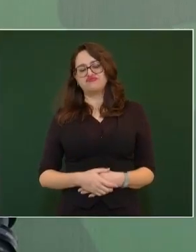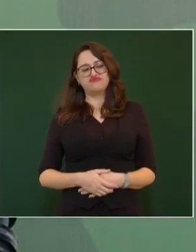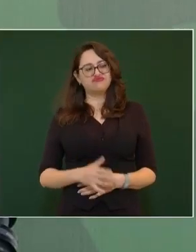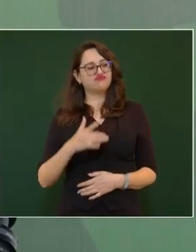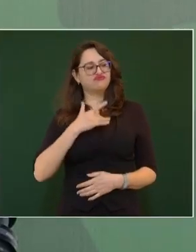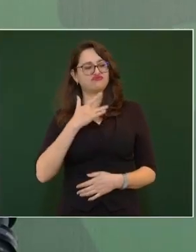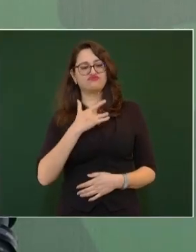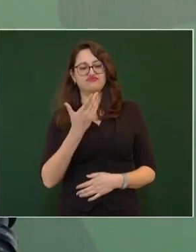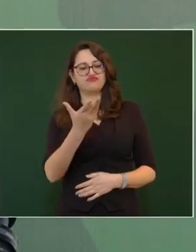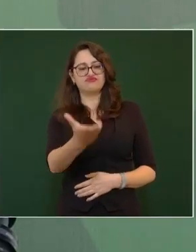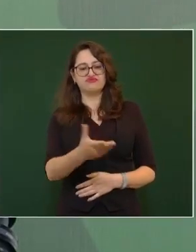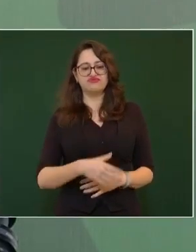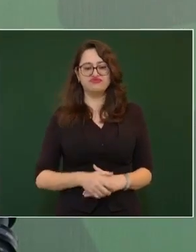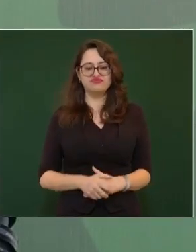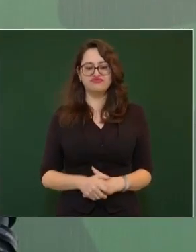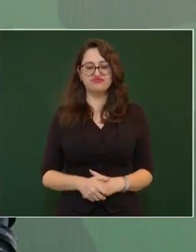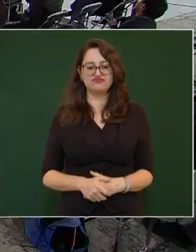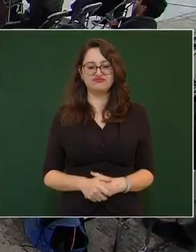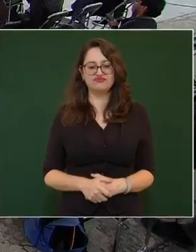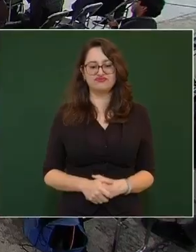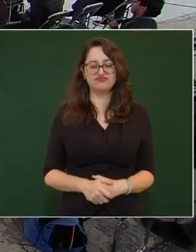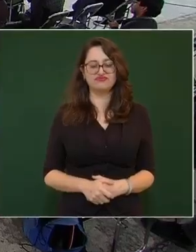presidente.